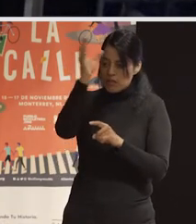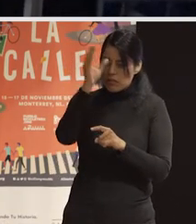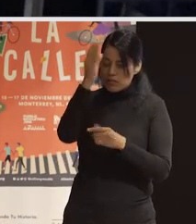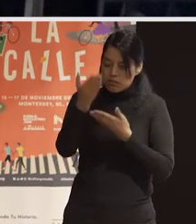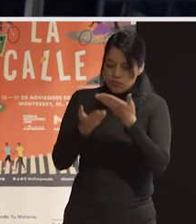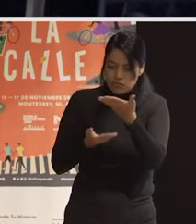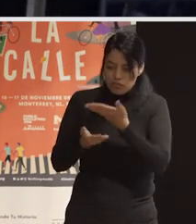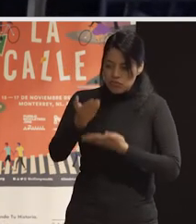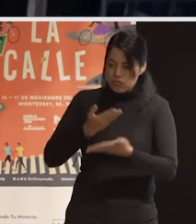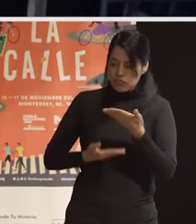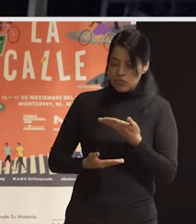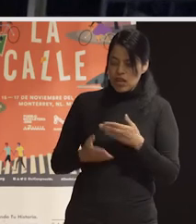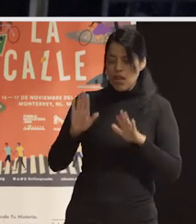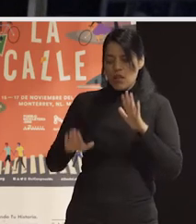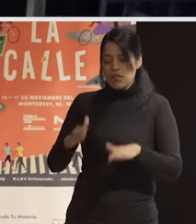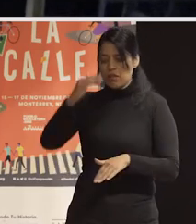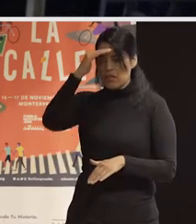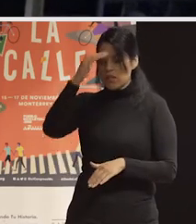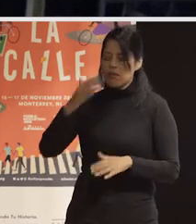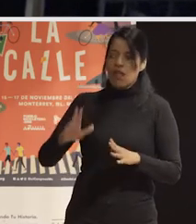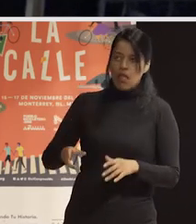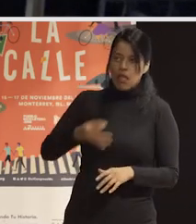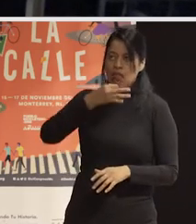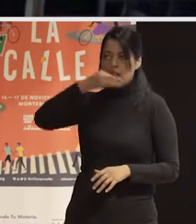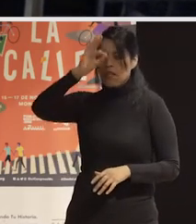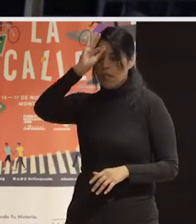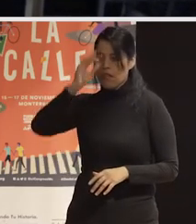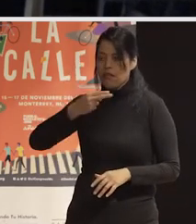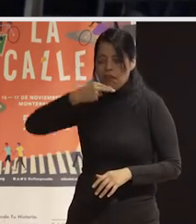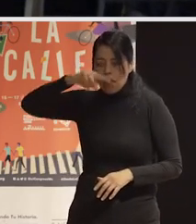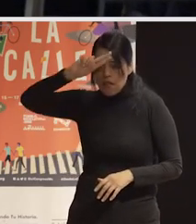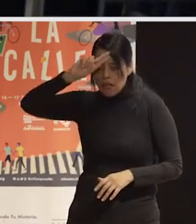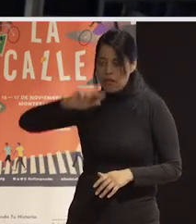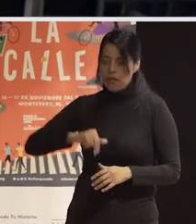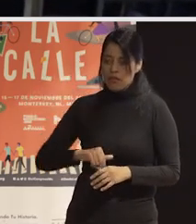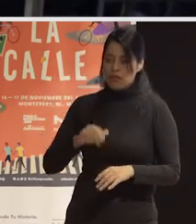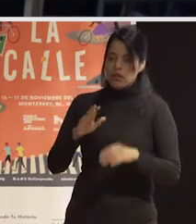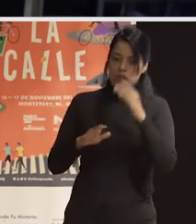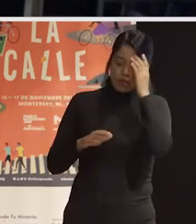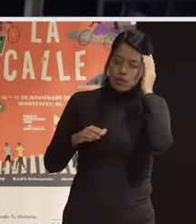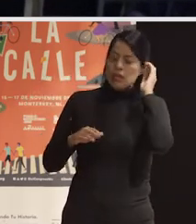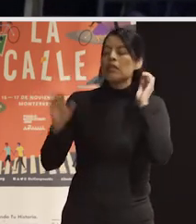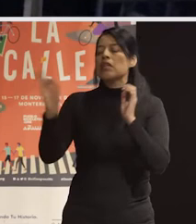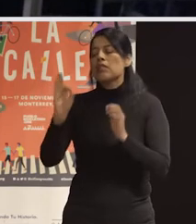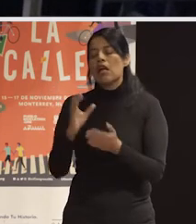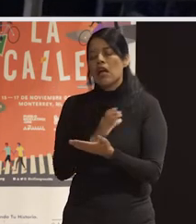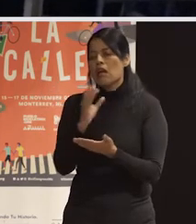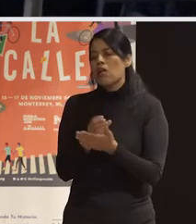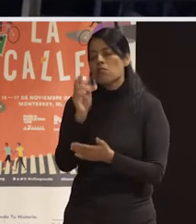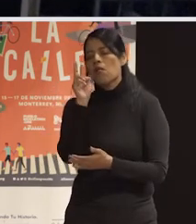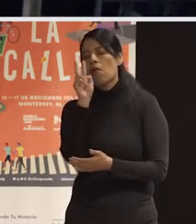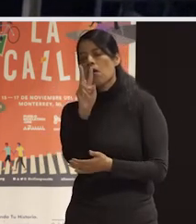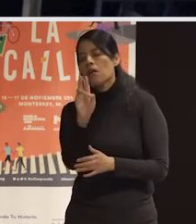a veces pensamos que son ignorantes y sin embargo acá en la en la ciudad puede ser que sí pero en el